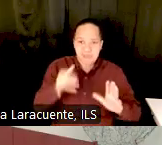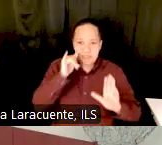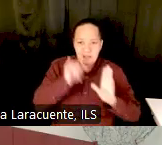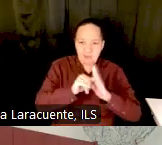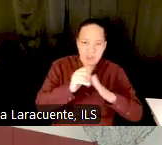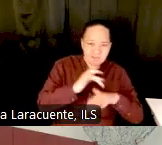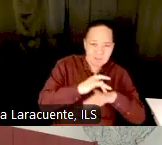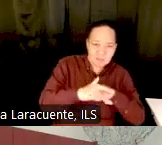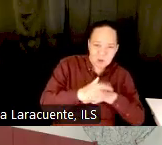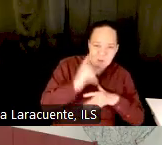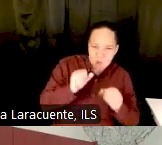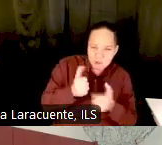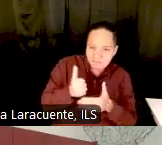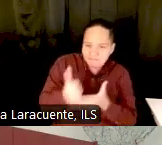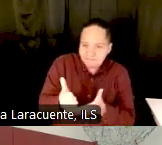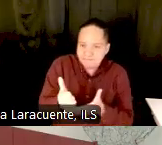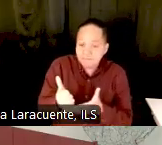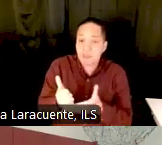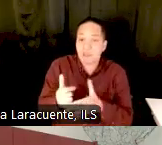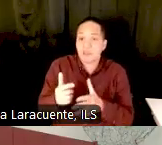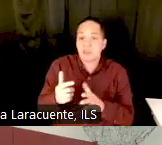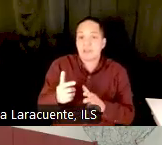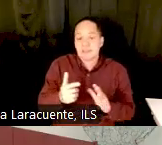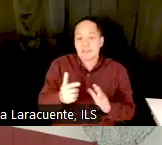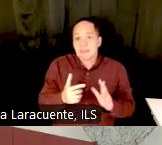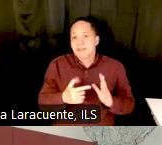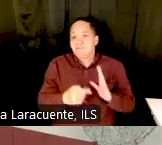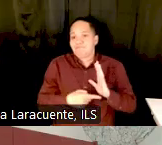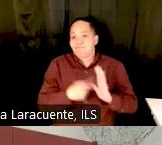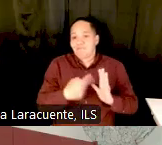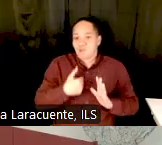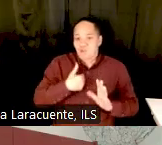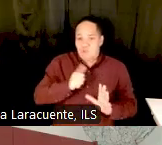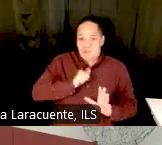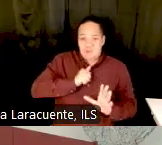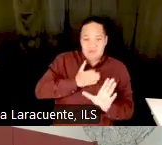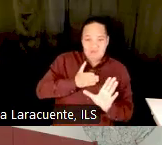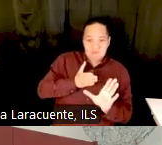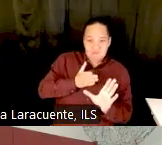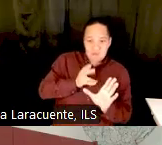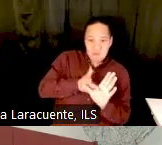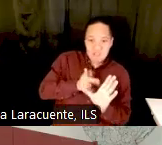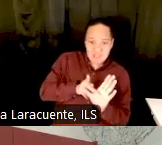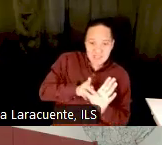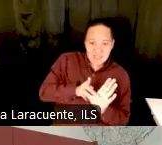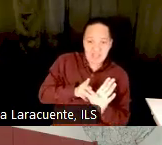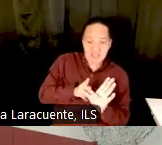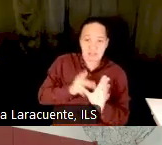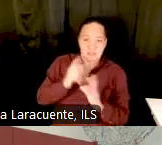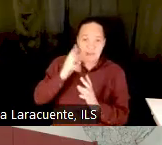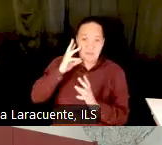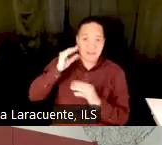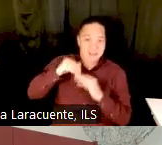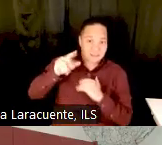tempranamente para ayudar, pero créanme que hay veces que yo, como psiquiatra de niños y adolescentes con la experiencia de sobre 25